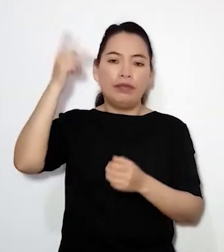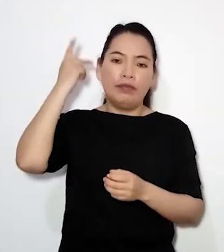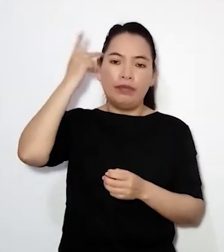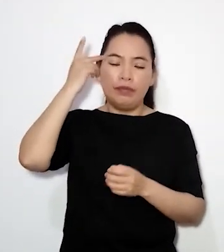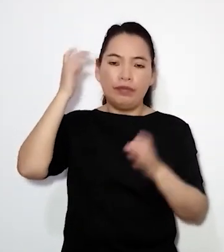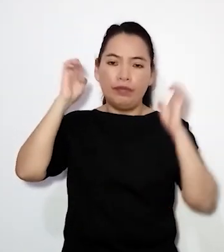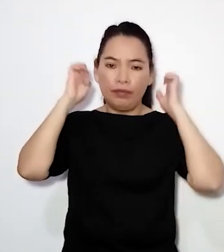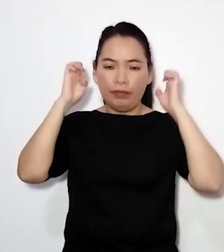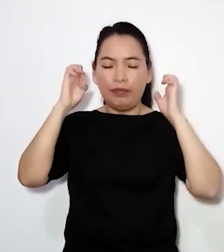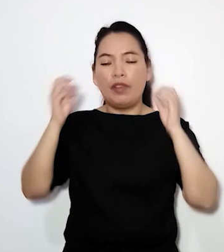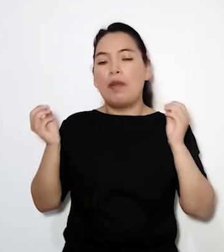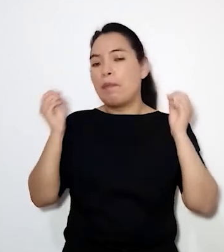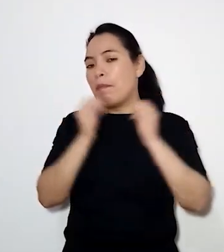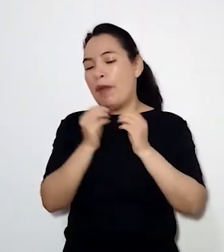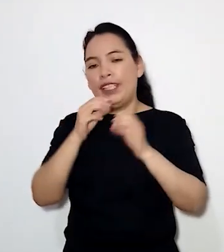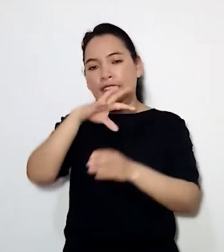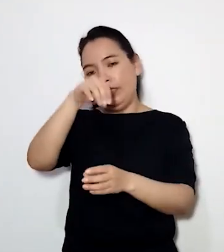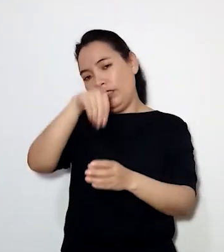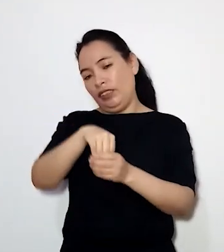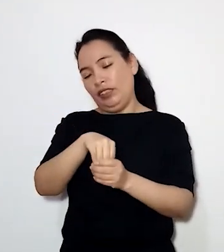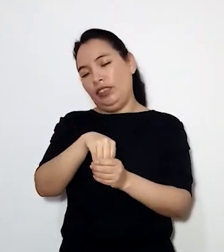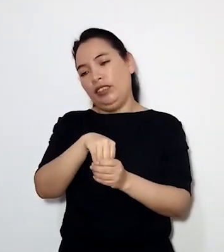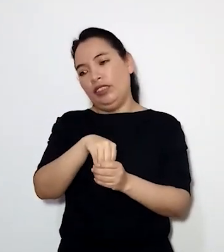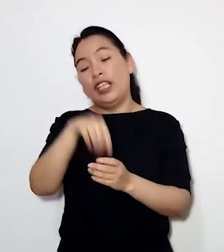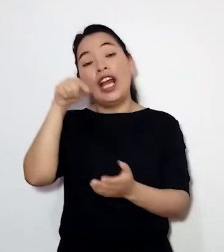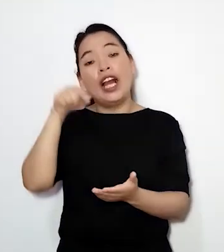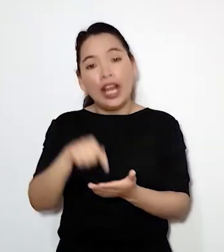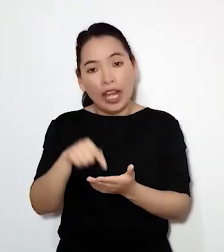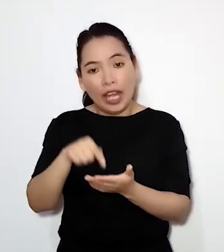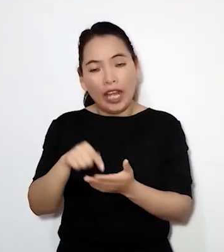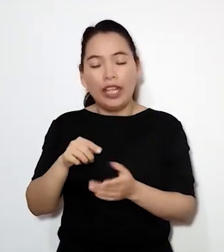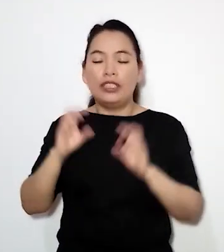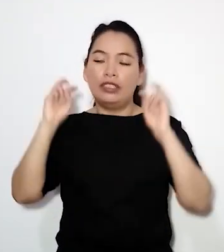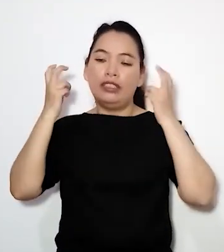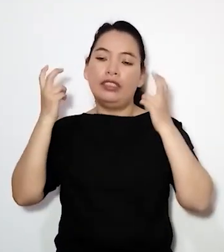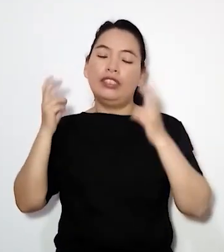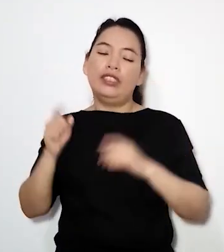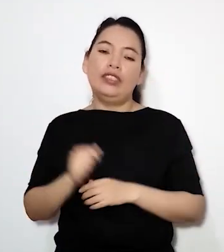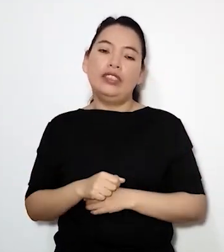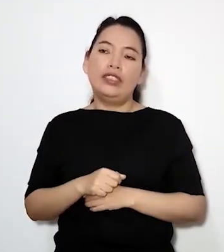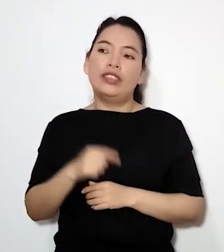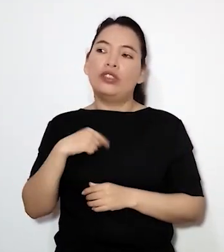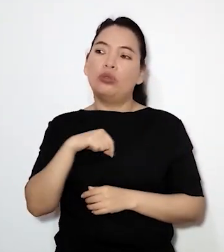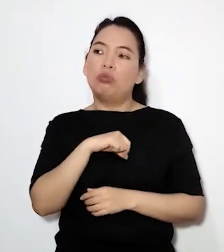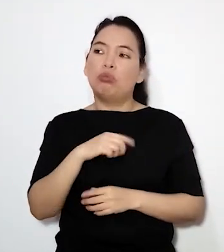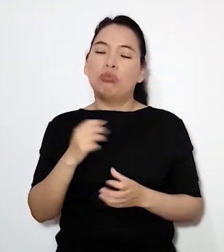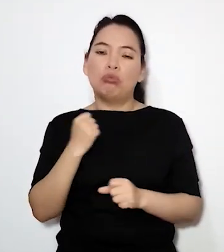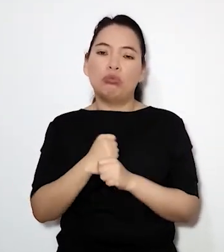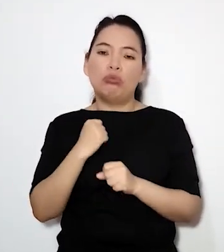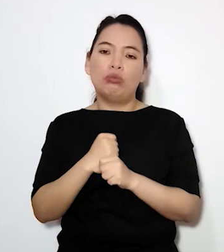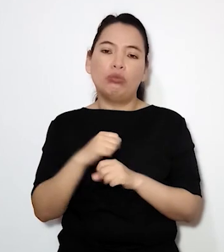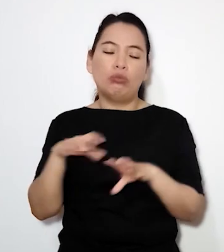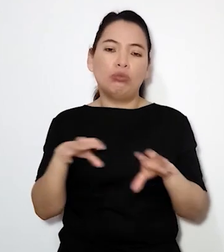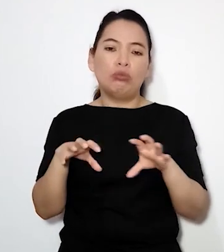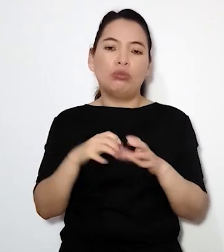Ahí me gustaría mencionar el trabajo que realizamos junto con la RINE, junto con José.